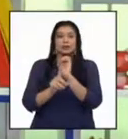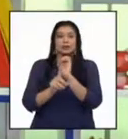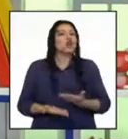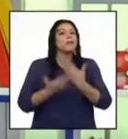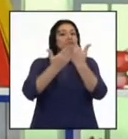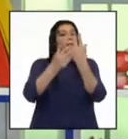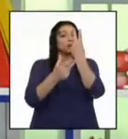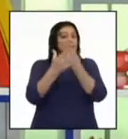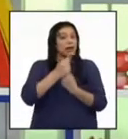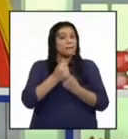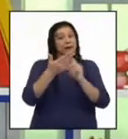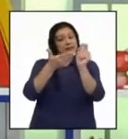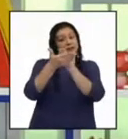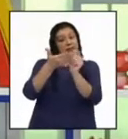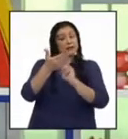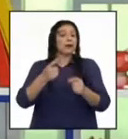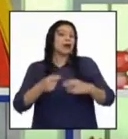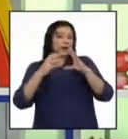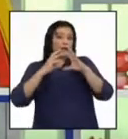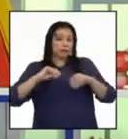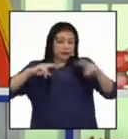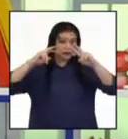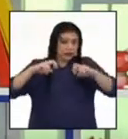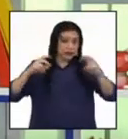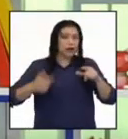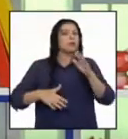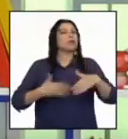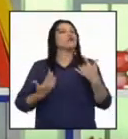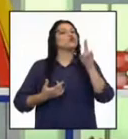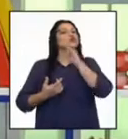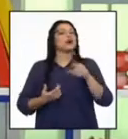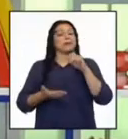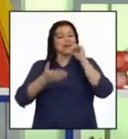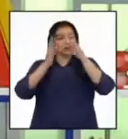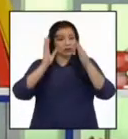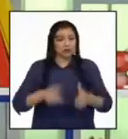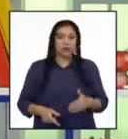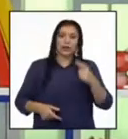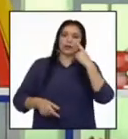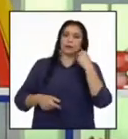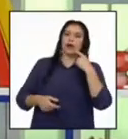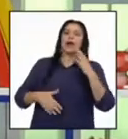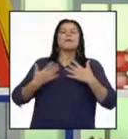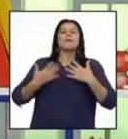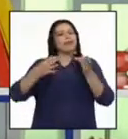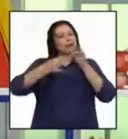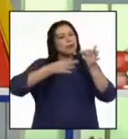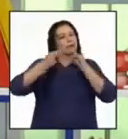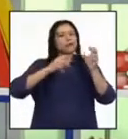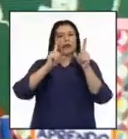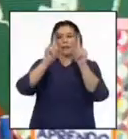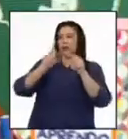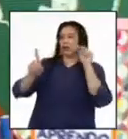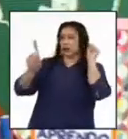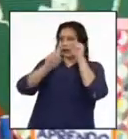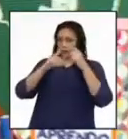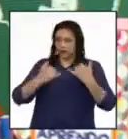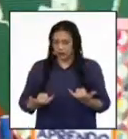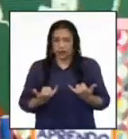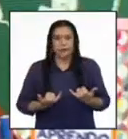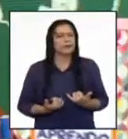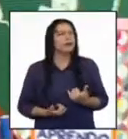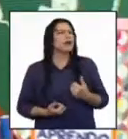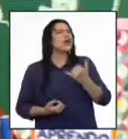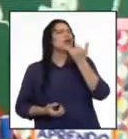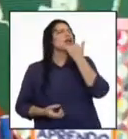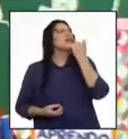planteamientos de ambas investigadoras, de hecho, serán útiles para que las y los estudiantes construyan sus argumentos sobre la pregunta del reto. Profesora, ¿y